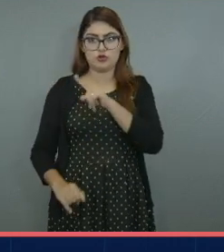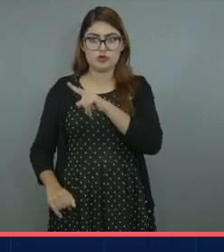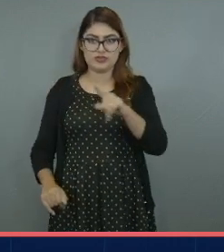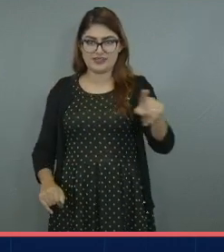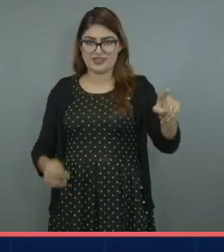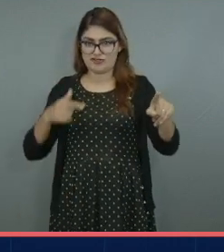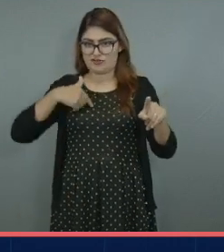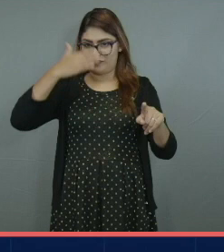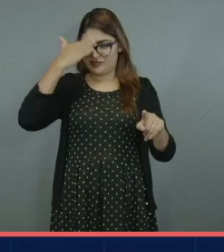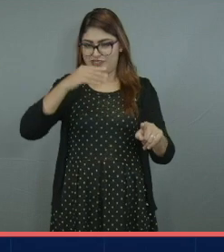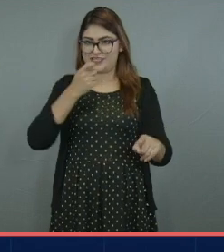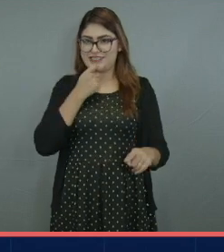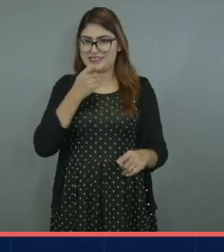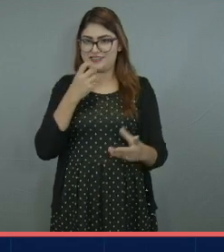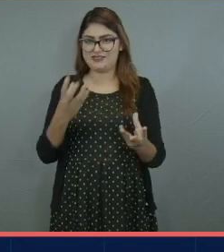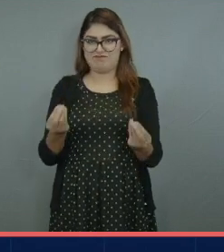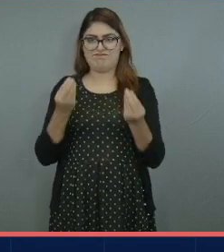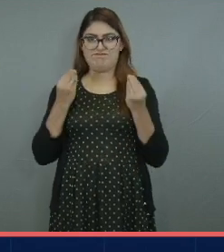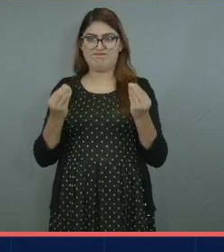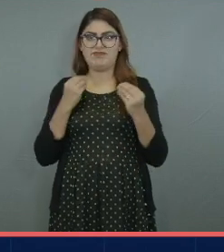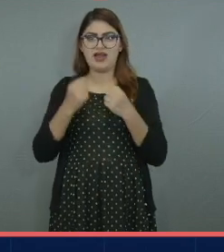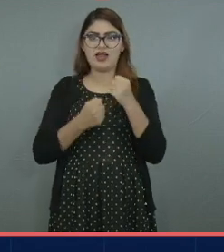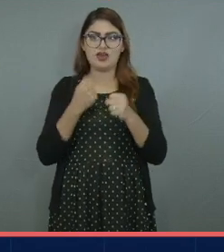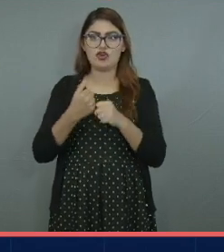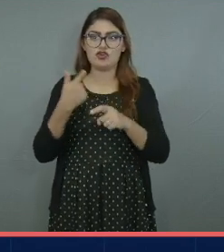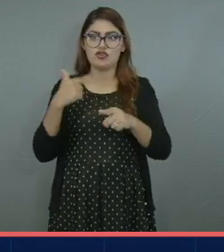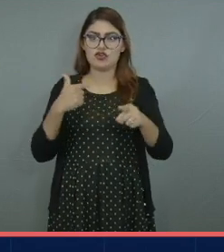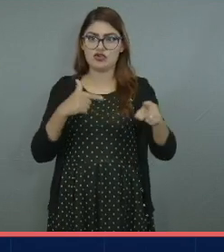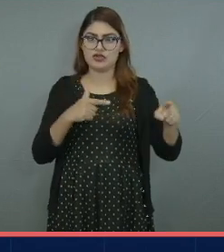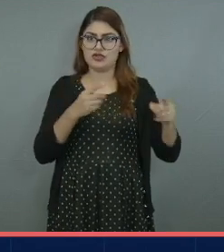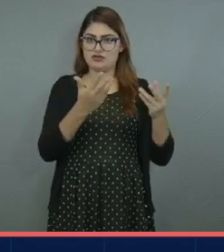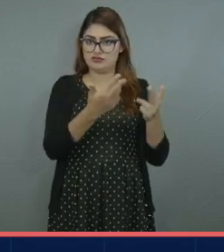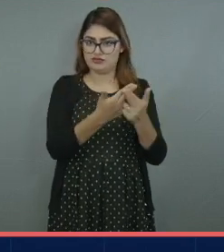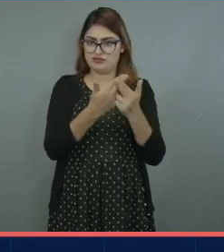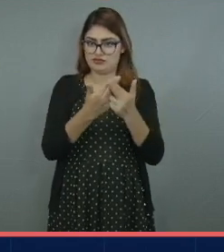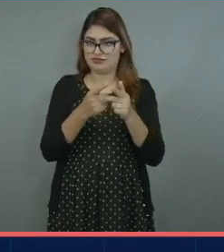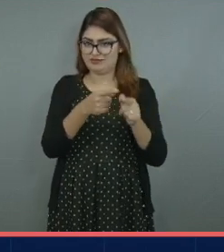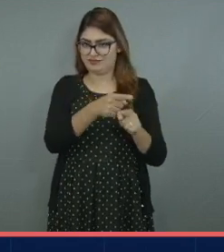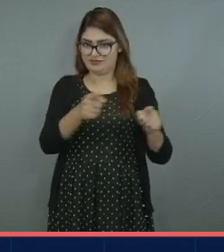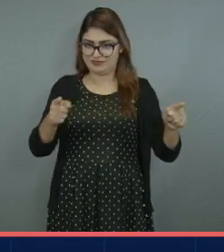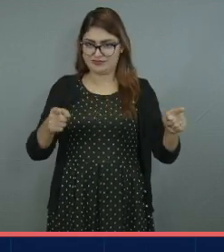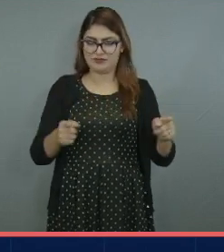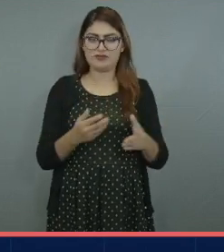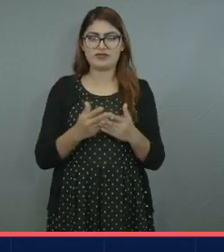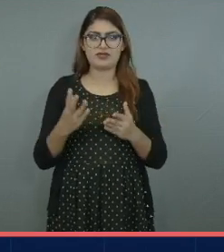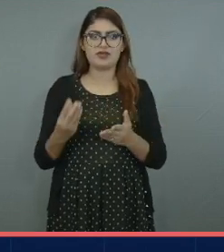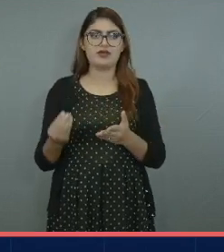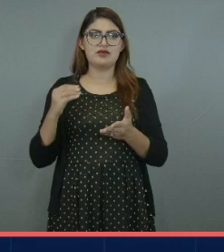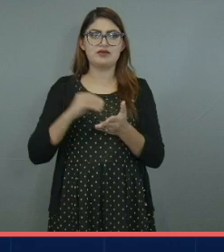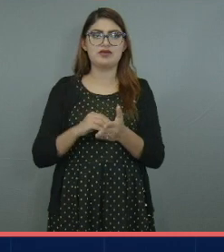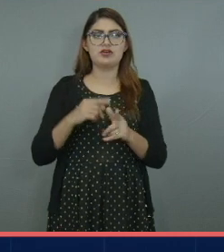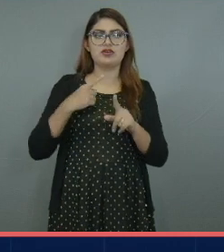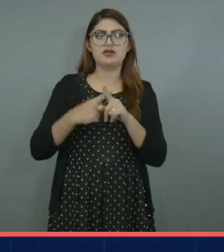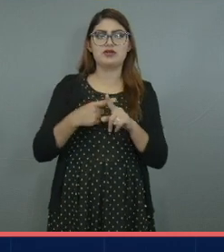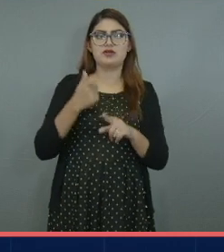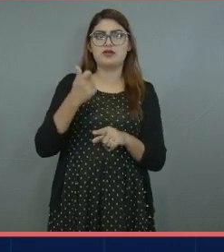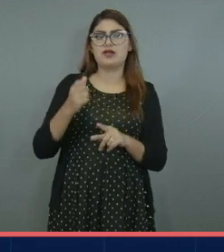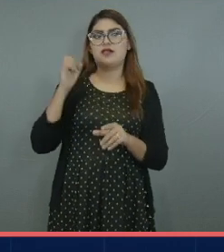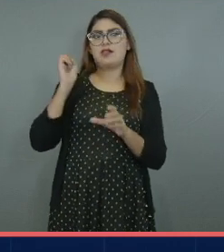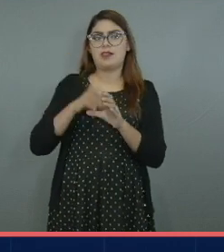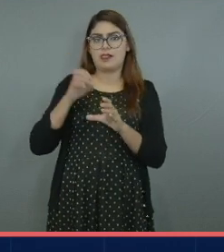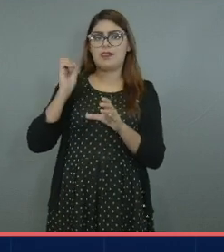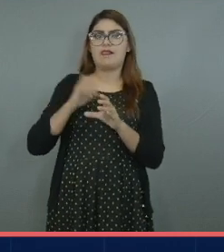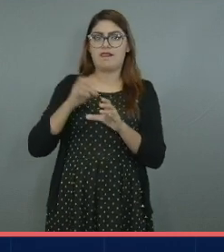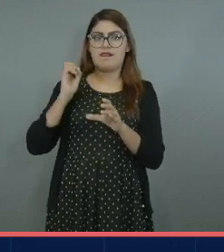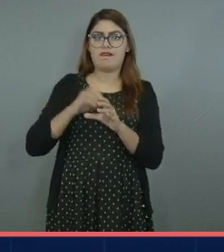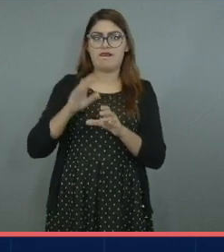miles de niños con 12 años de edad, bueno, pues vamos a poner entonces 53 años para invertir en la casilla,